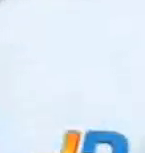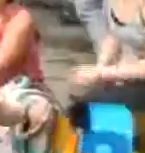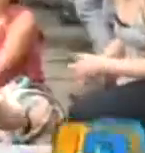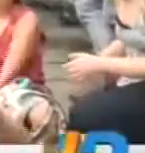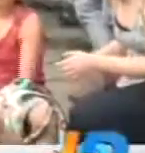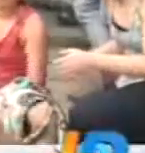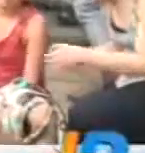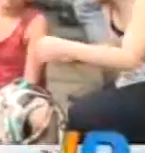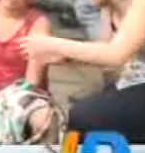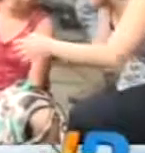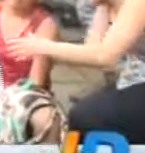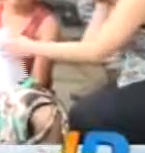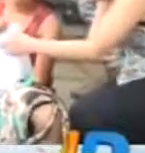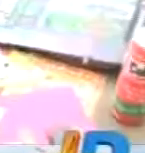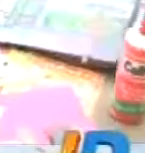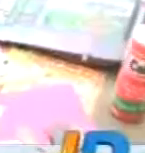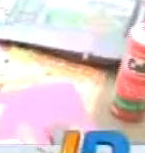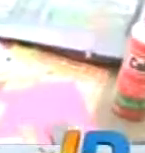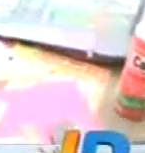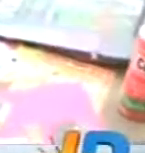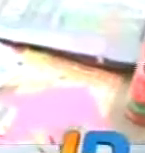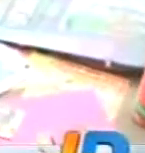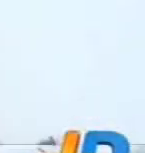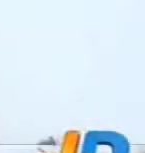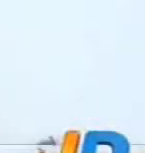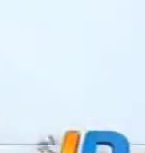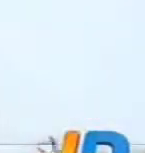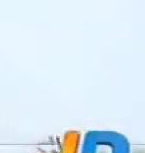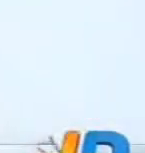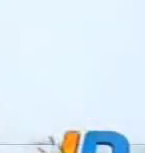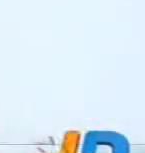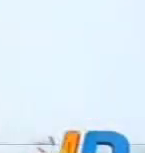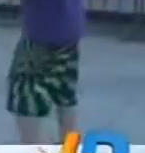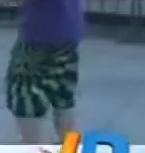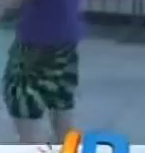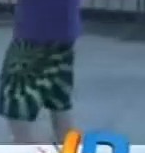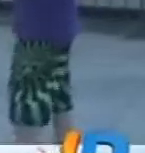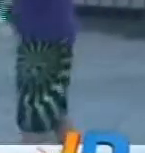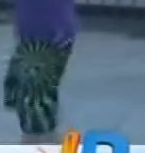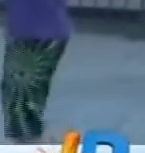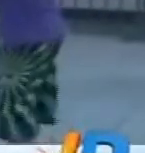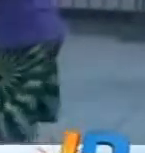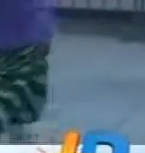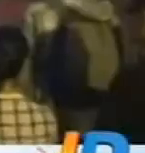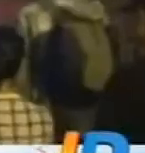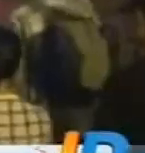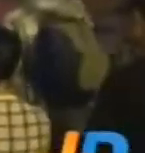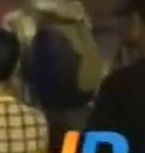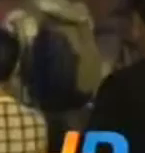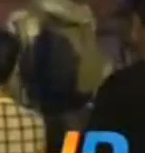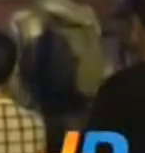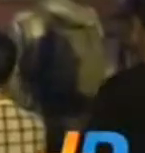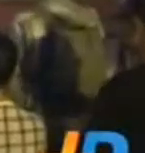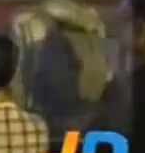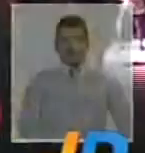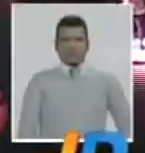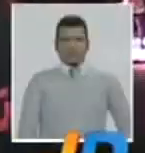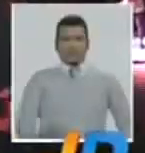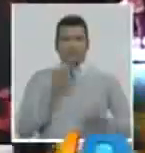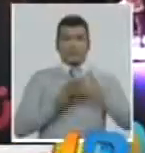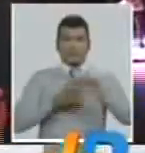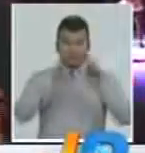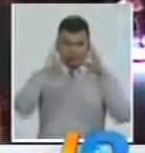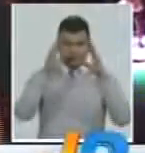Un gran encuentro artístico con múltiples expresiones de culturas urbanas tuvo el evento denominado Jovita Vive Sonoridades de la Urbe.